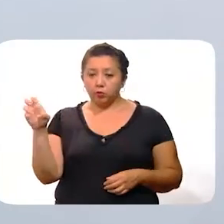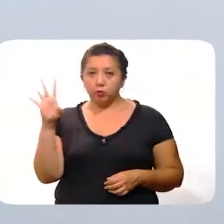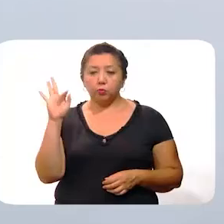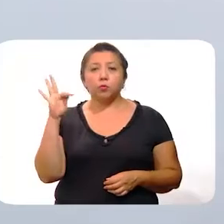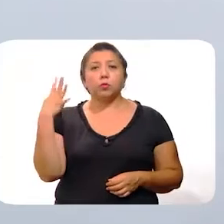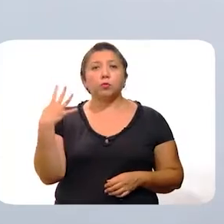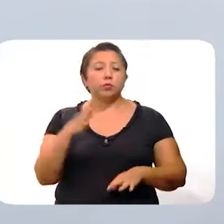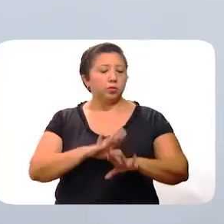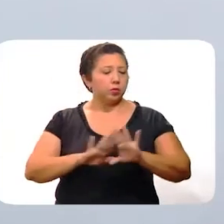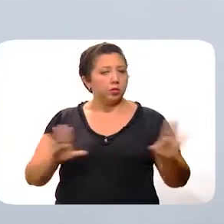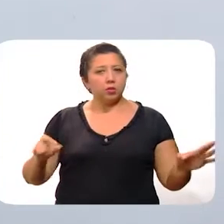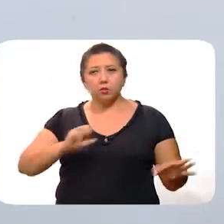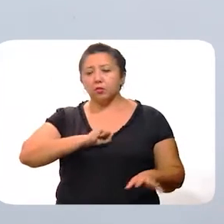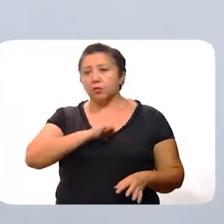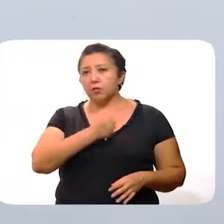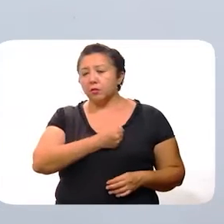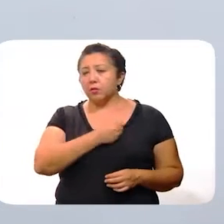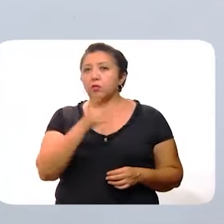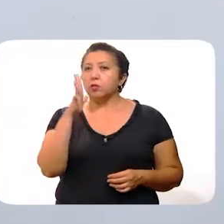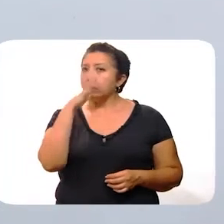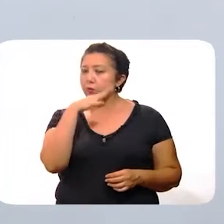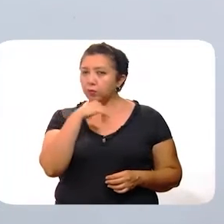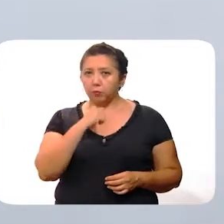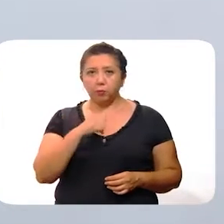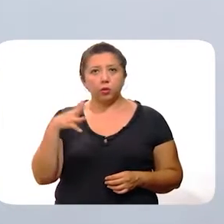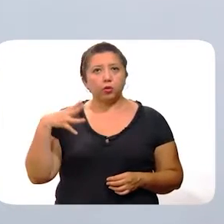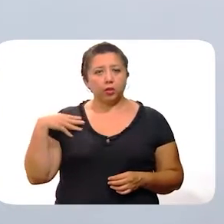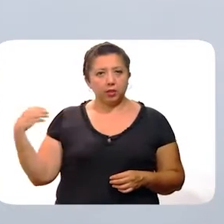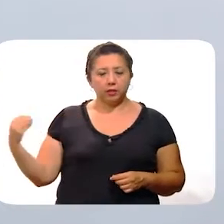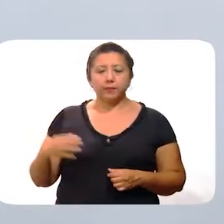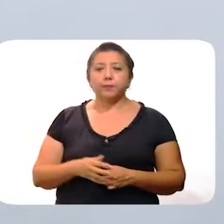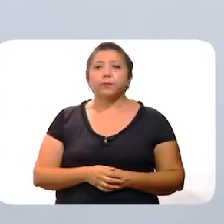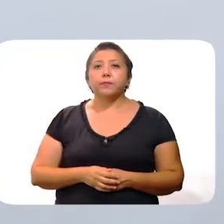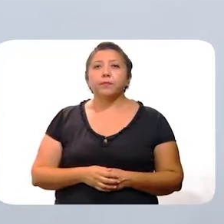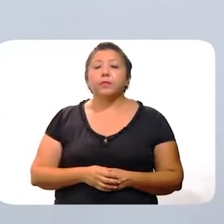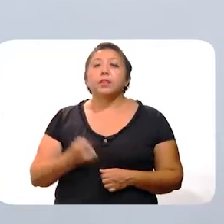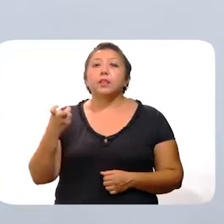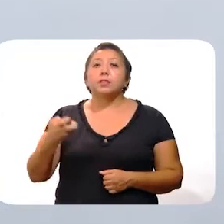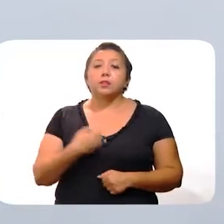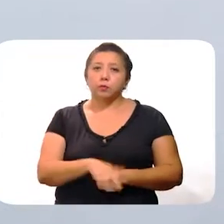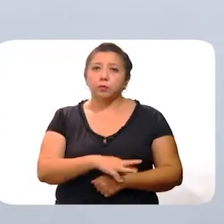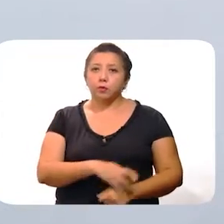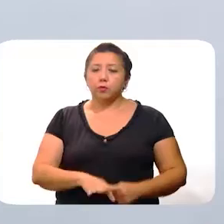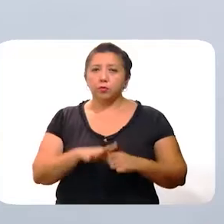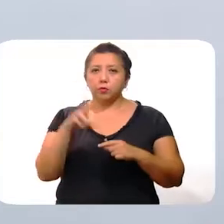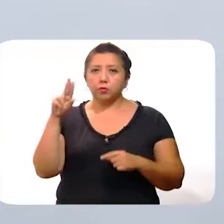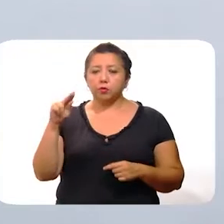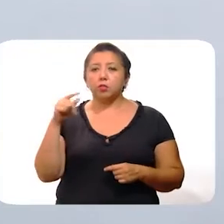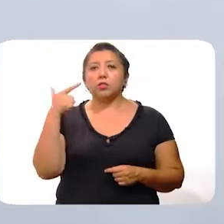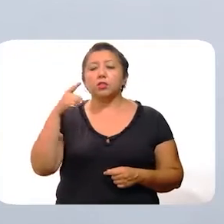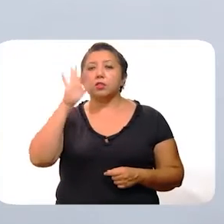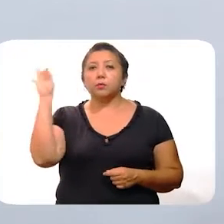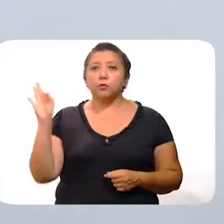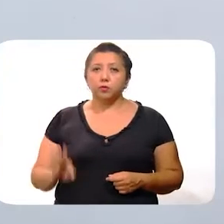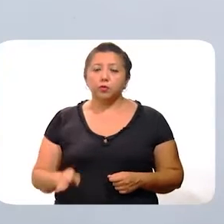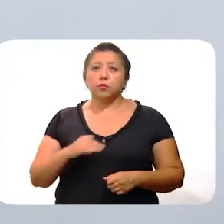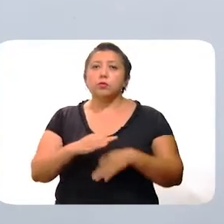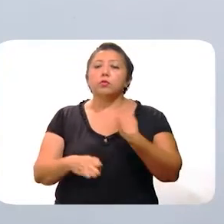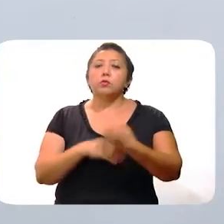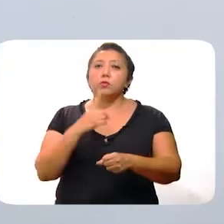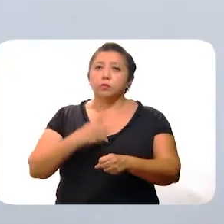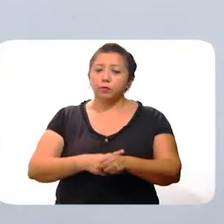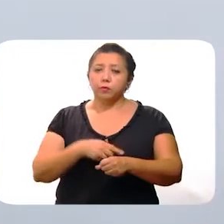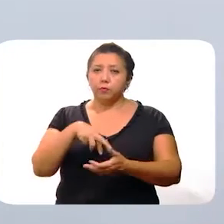29.244 pacientes ya se recuperaron, no presentan síntomas ni pueden contagiar. Esta cifra representa el 87% del total